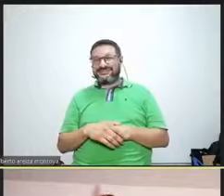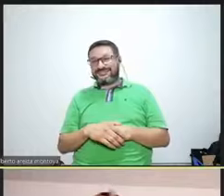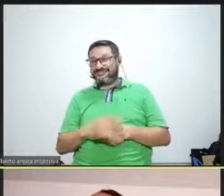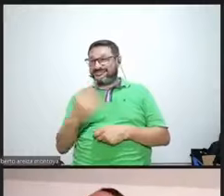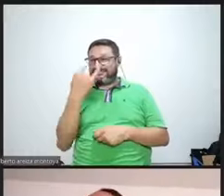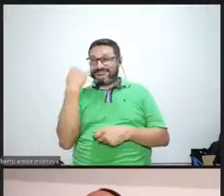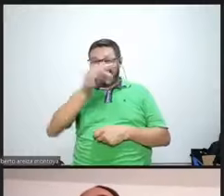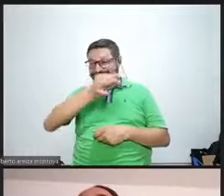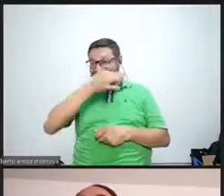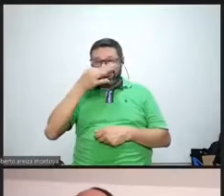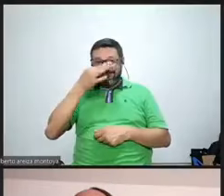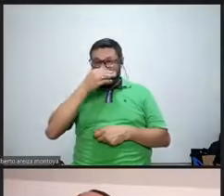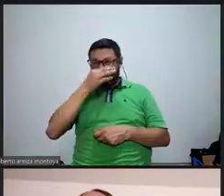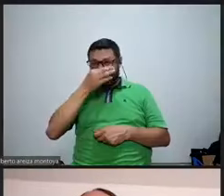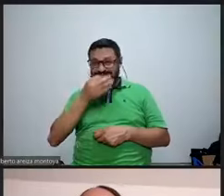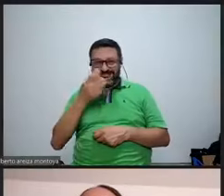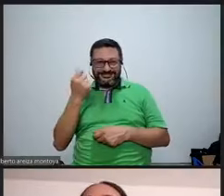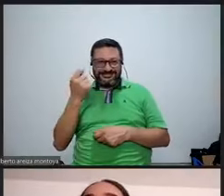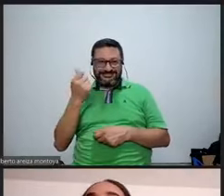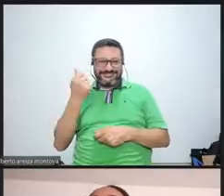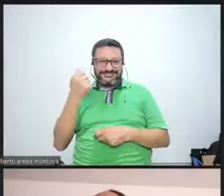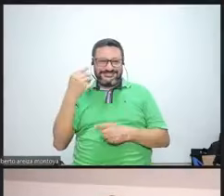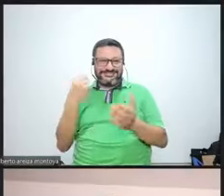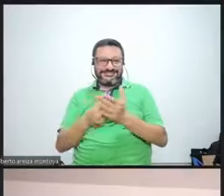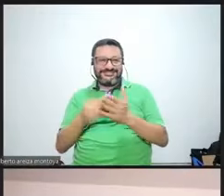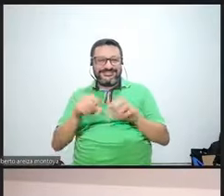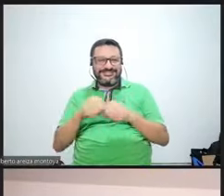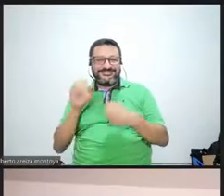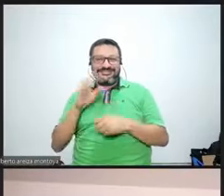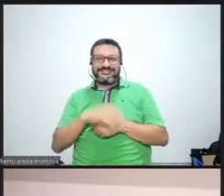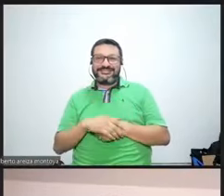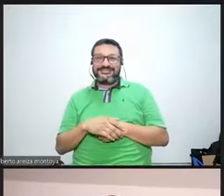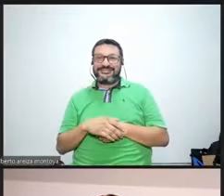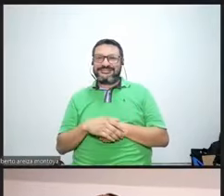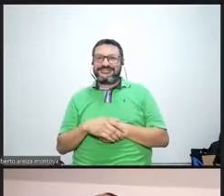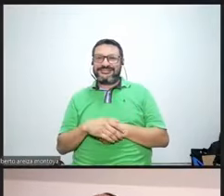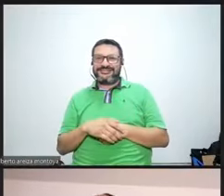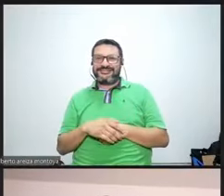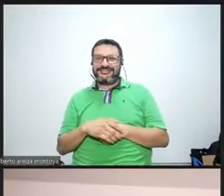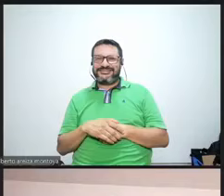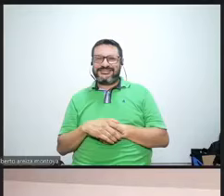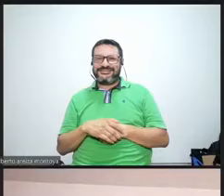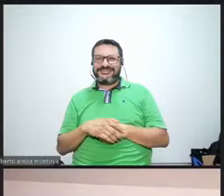Oiga, estaba quebrando. Y dijo, no, pues si no puedes con el enemigo, únete.